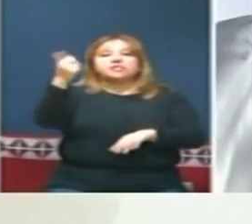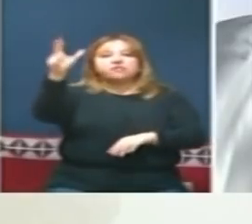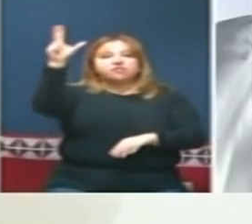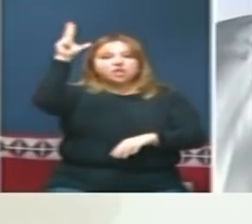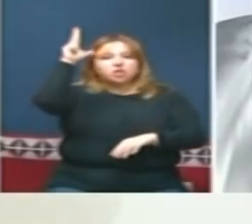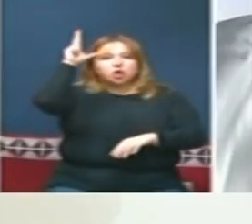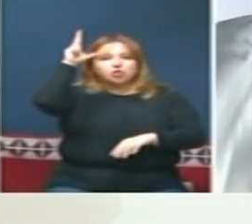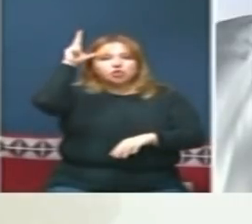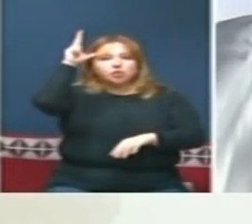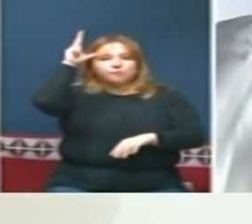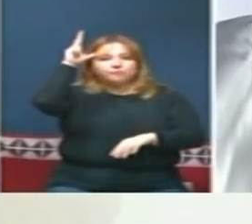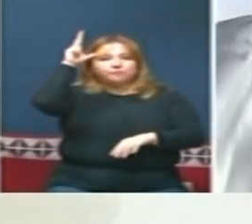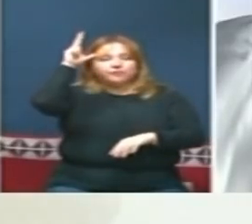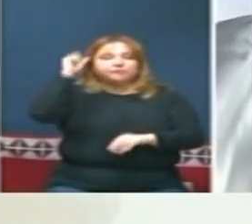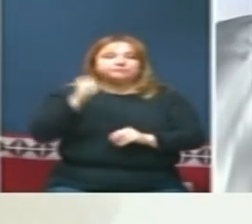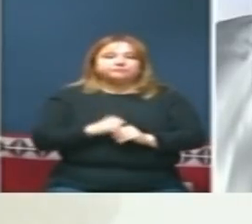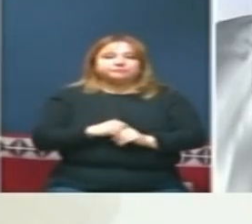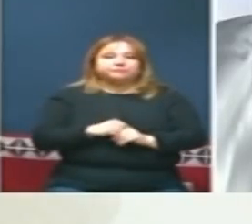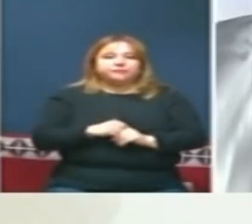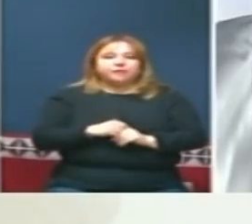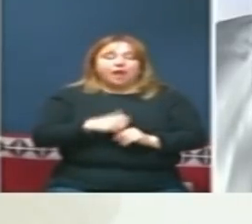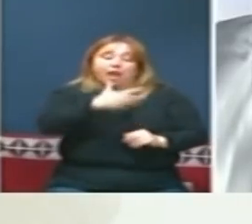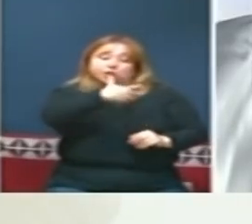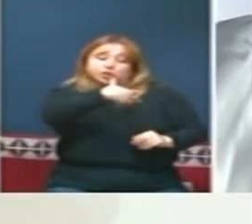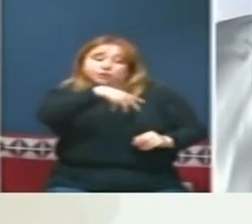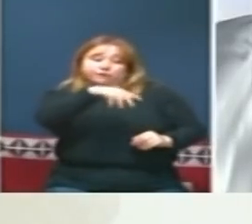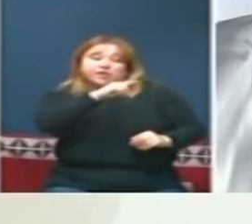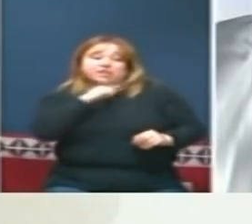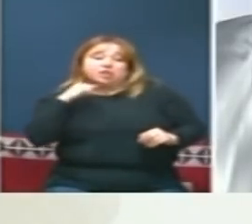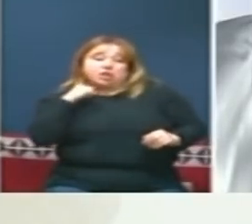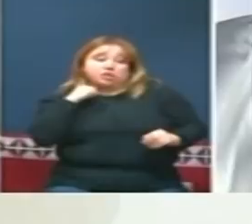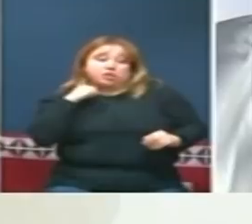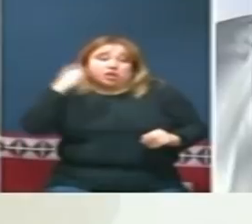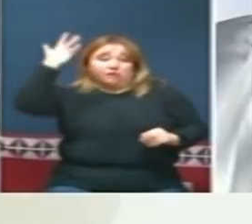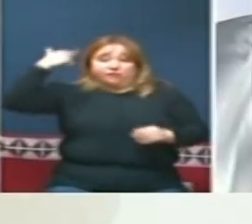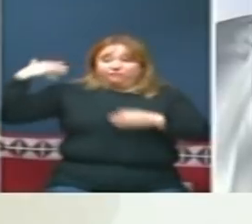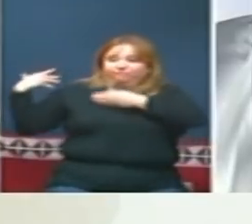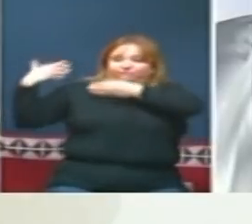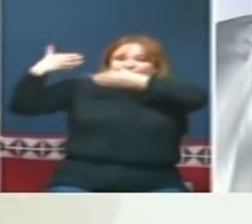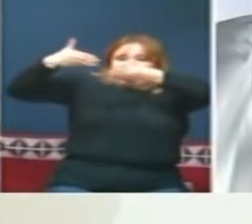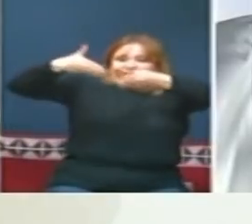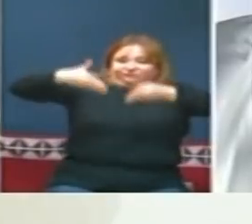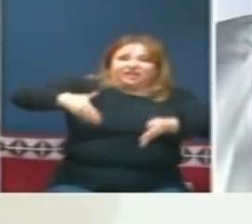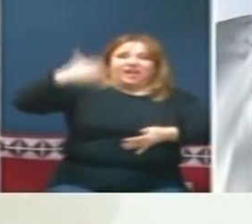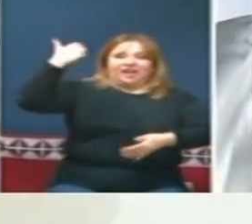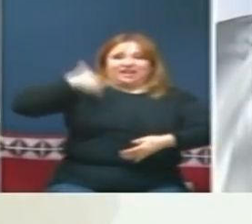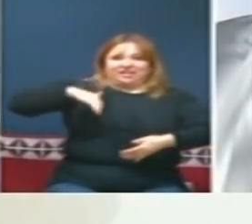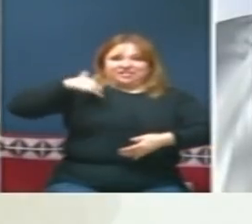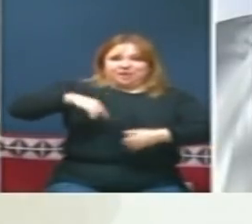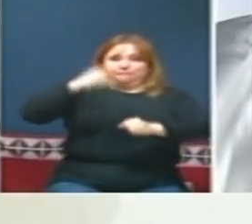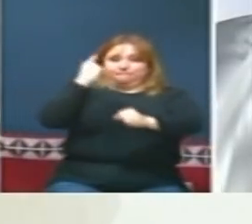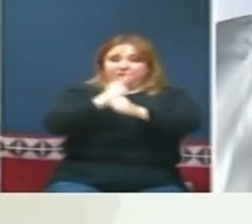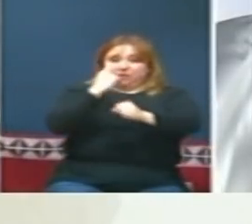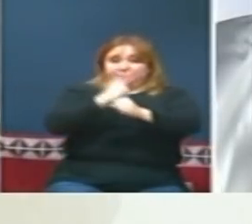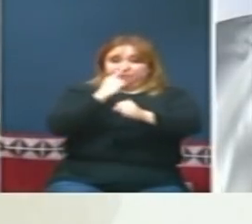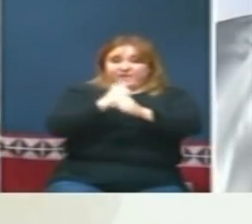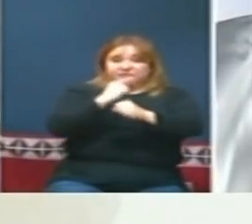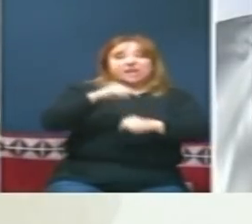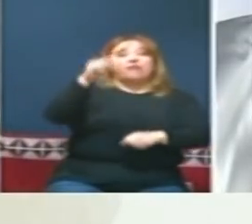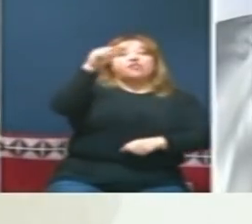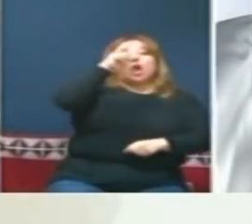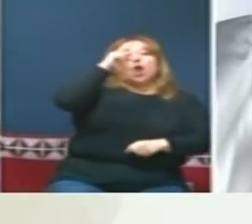1968 fue enviado como sacerdote fideidonum a Argentina, primero a la diócesis de